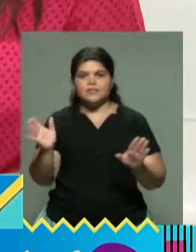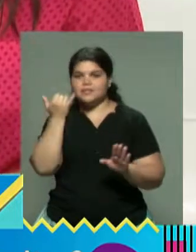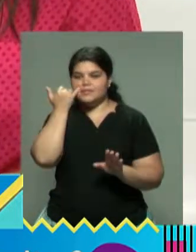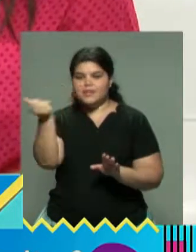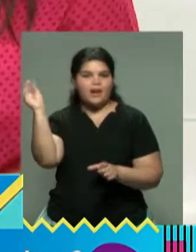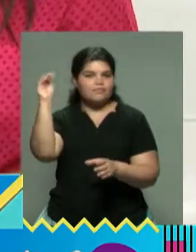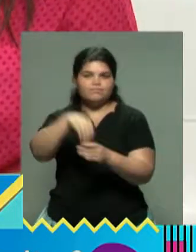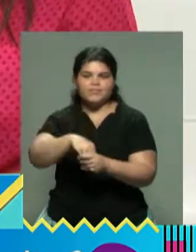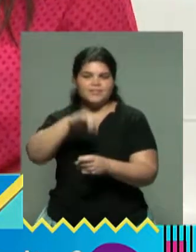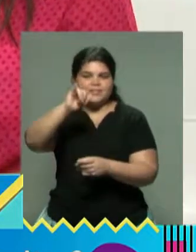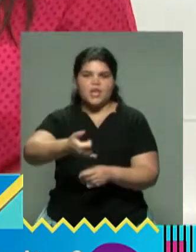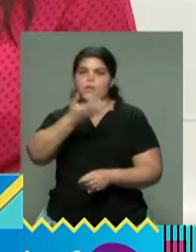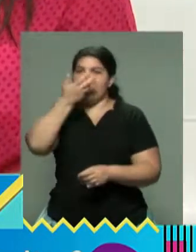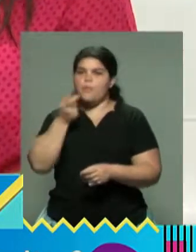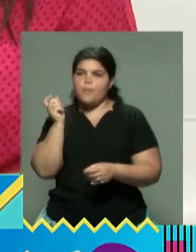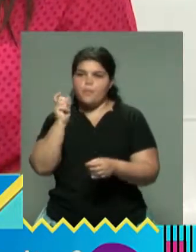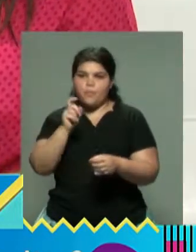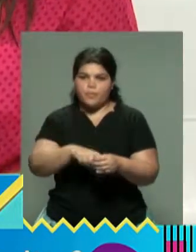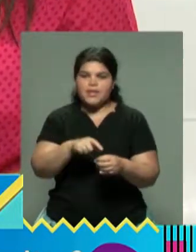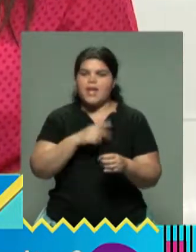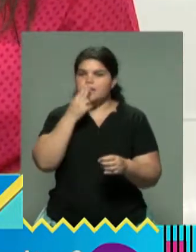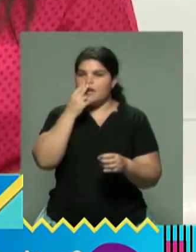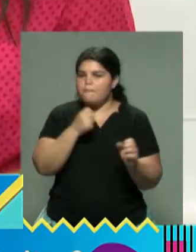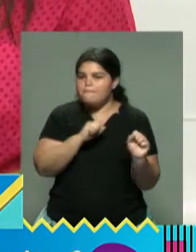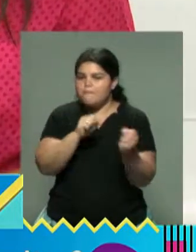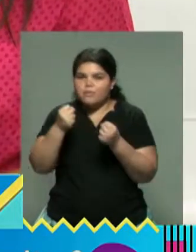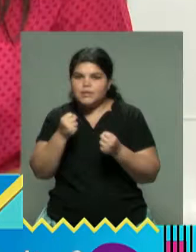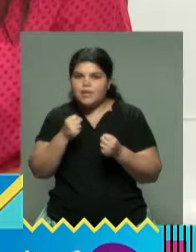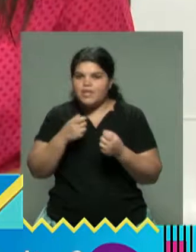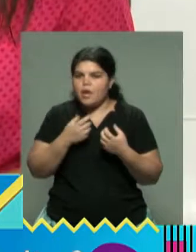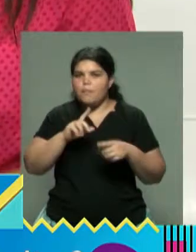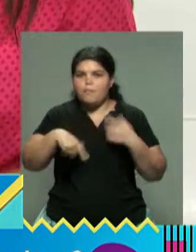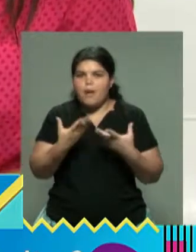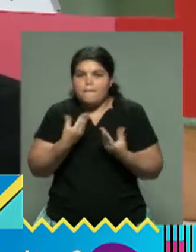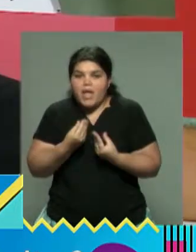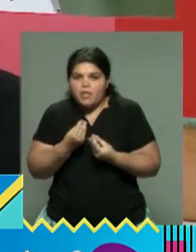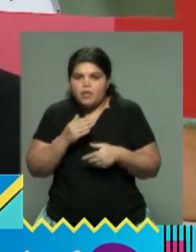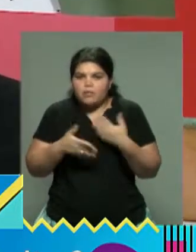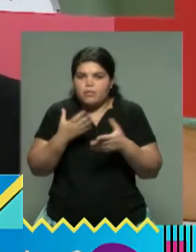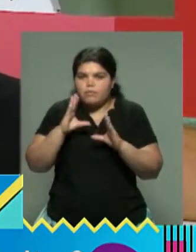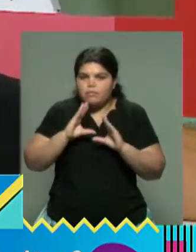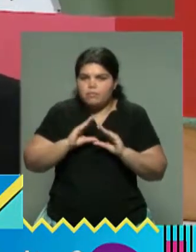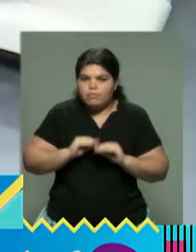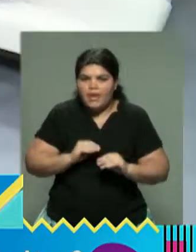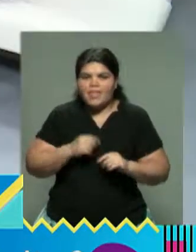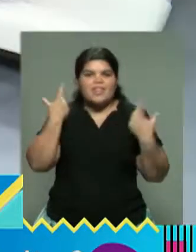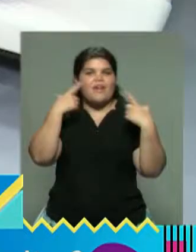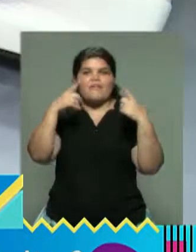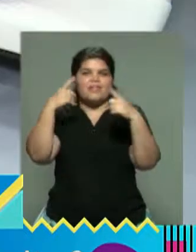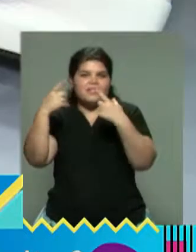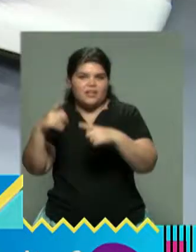mundo un poquito por esa adrenalina, ese miedo, que después se va y empezás a divertirte. El tema pasa por una cuestión de